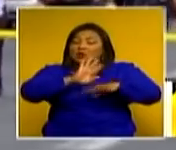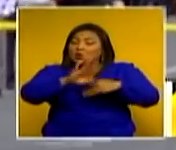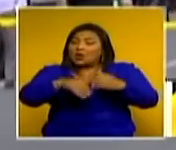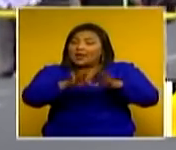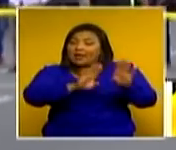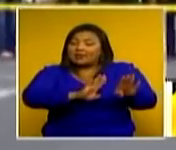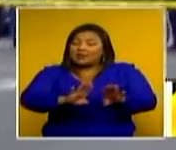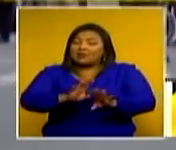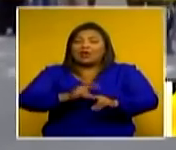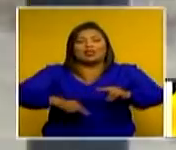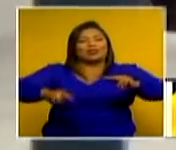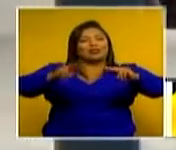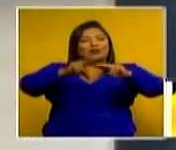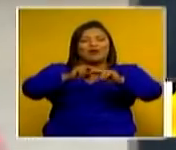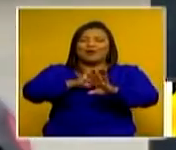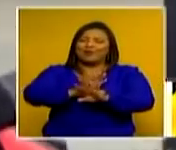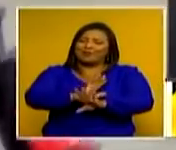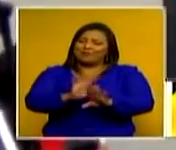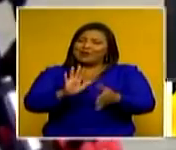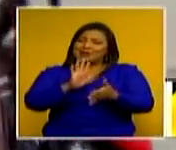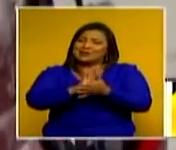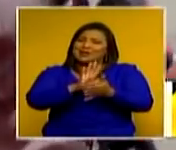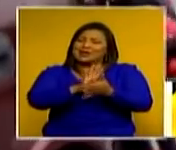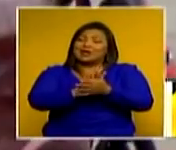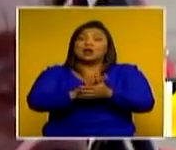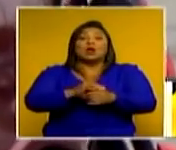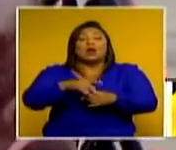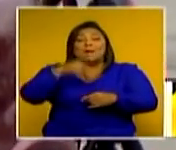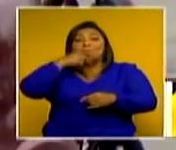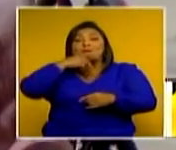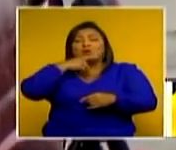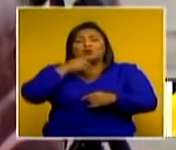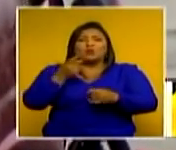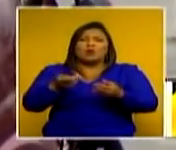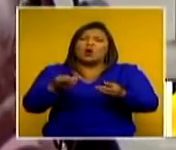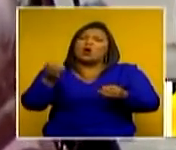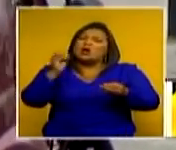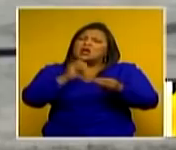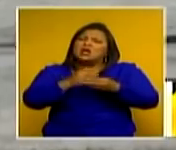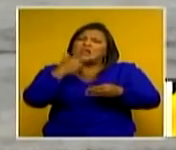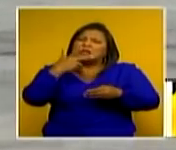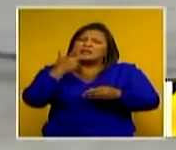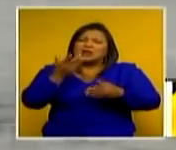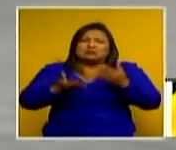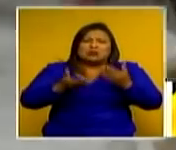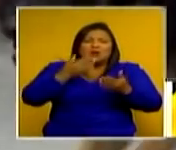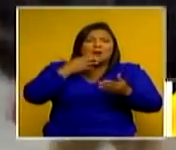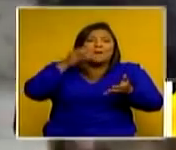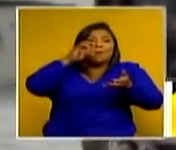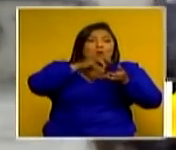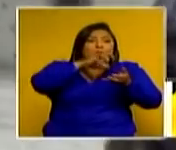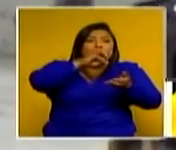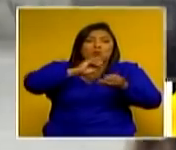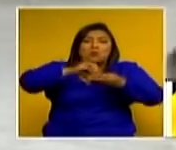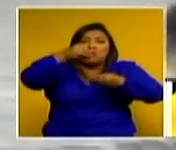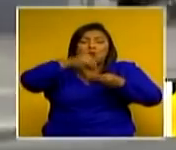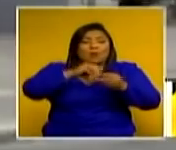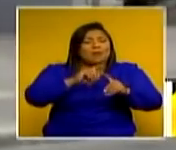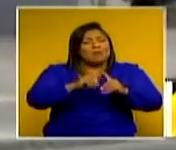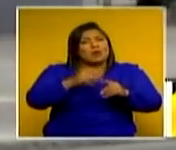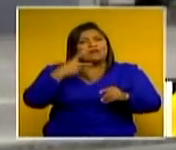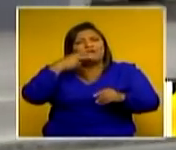regresaron a la normalidad en lo que va de este año en portoviejo se han registrado tres supuestas amenazas de bombas que al final han terminado